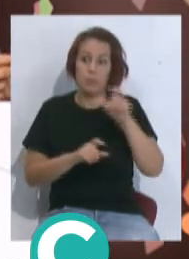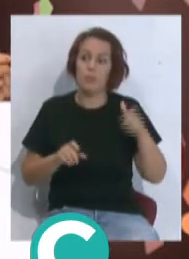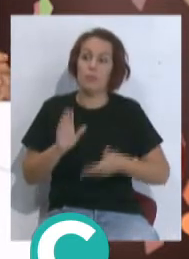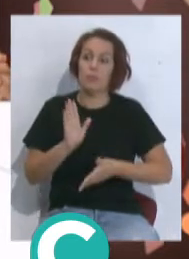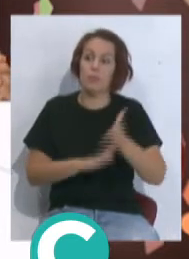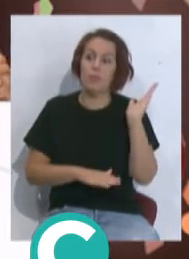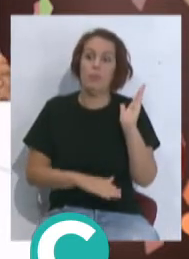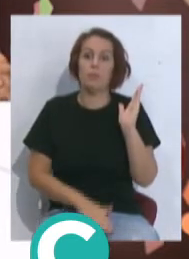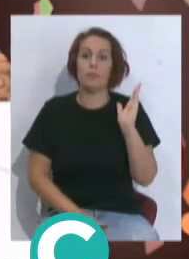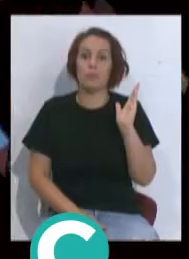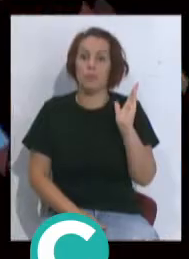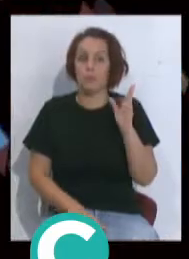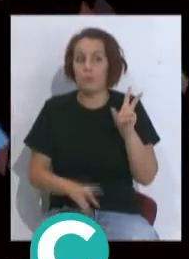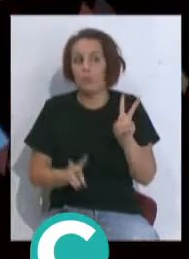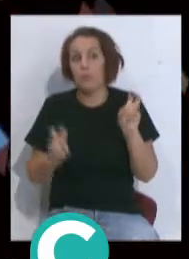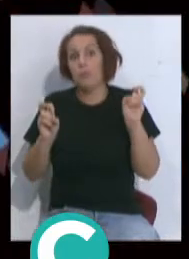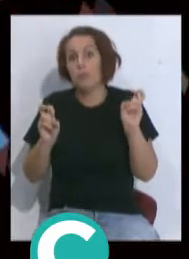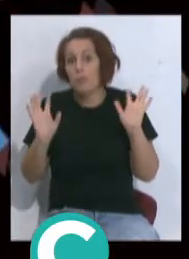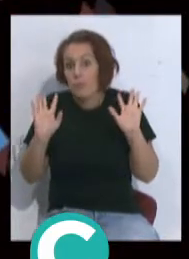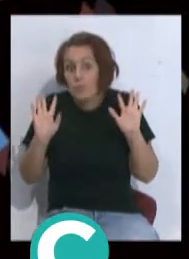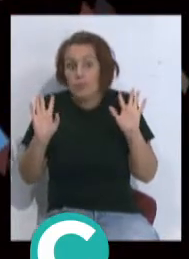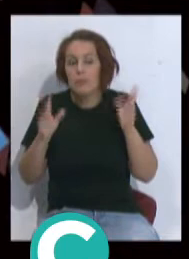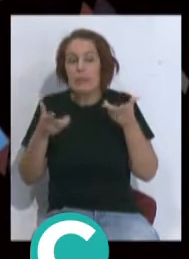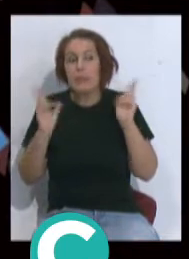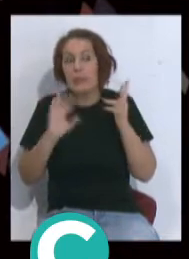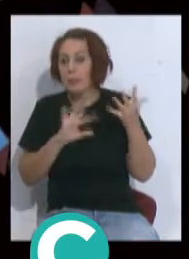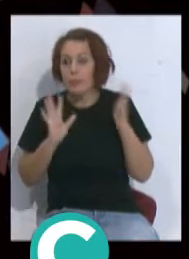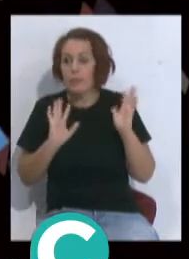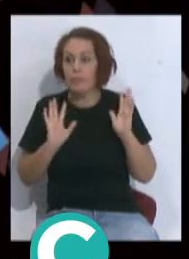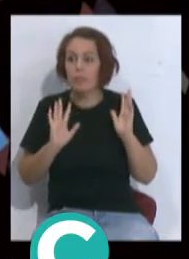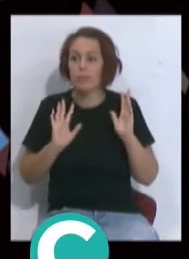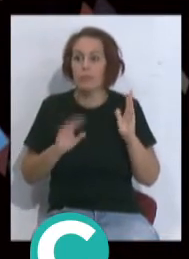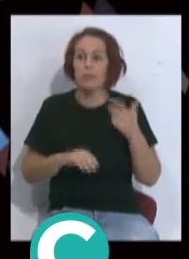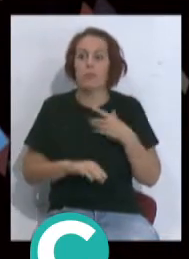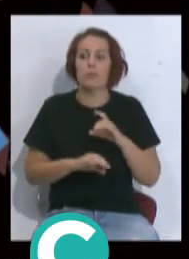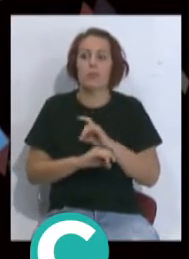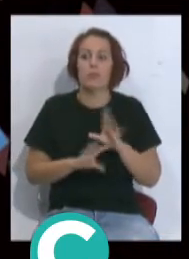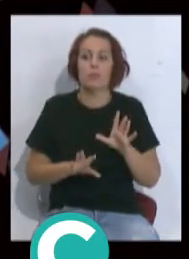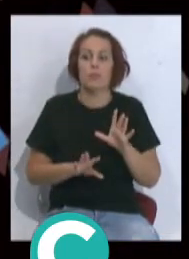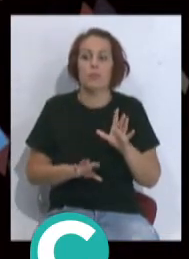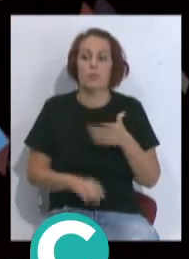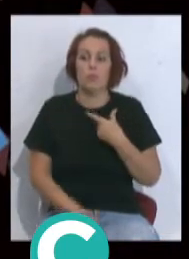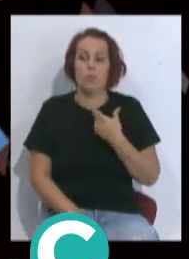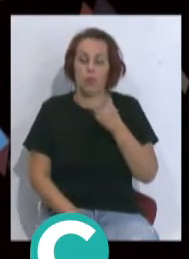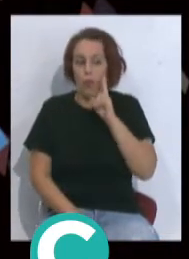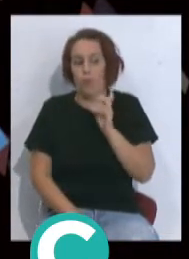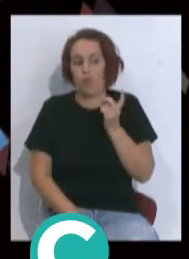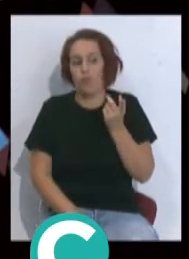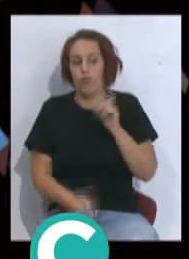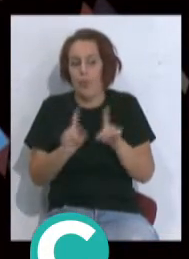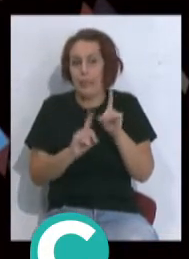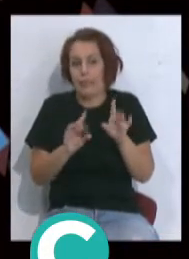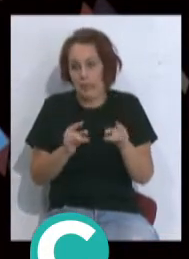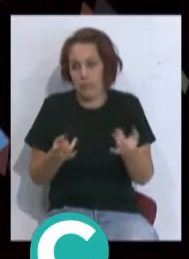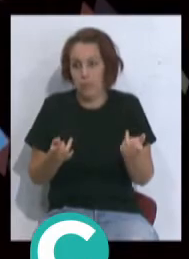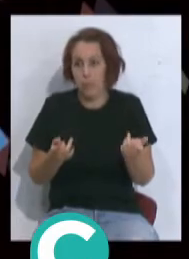saliendo, ya, pero... entre comillas, ¿no?, con esa medio libertad. Sí. Y claro, entonces, que no veo, o sea, problemas, sí, que